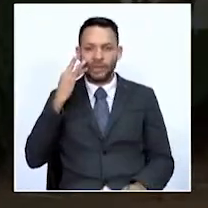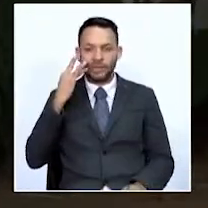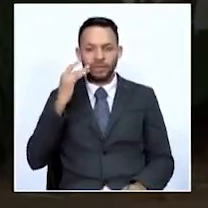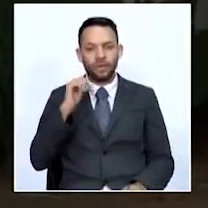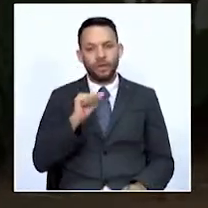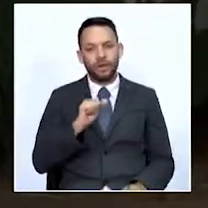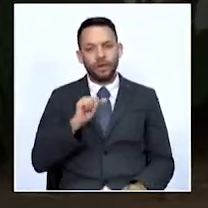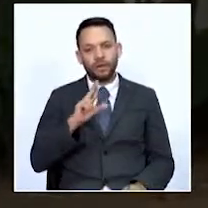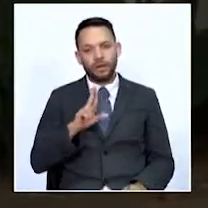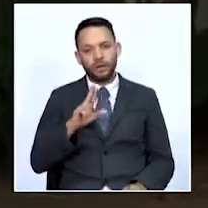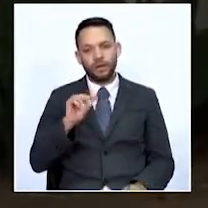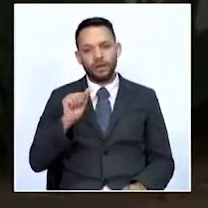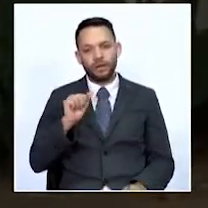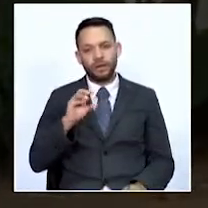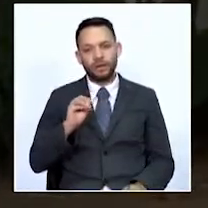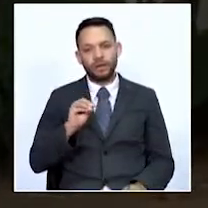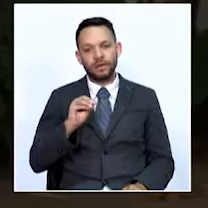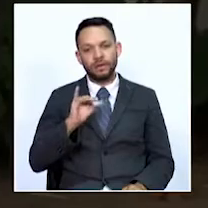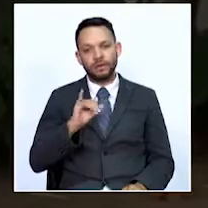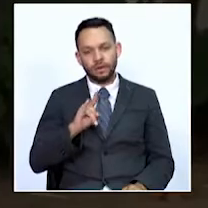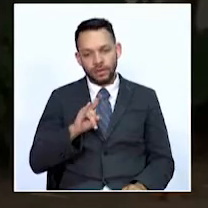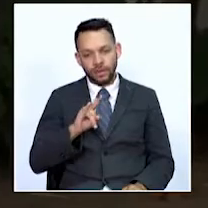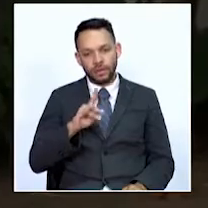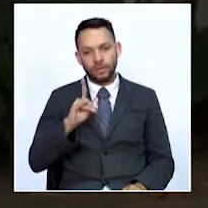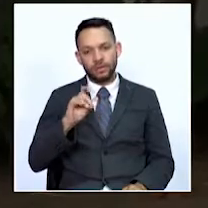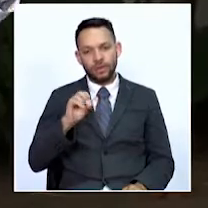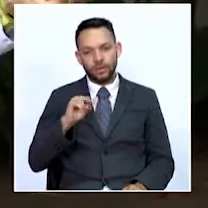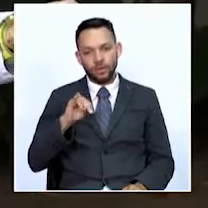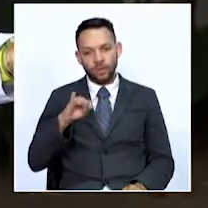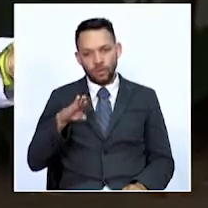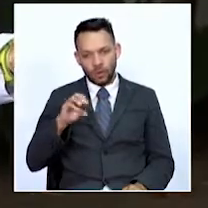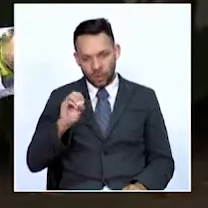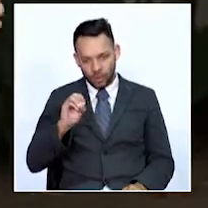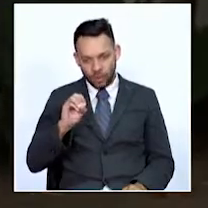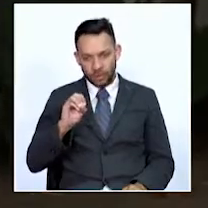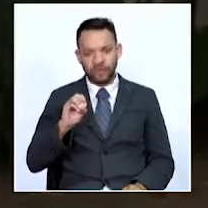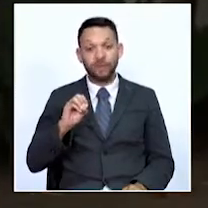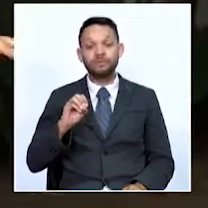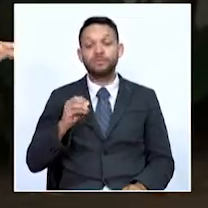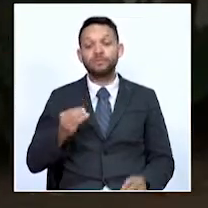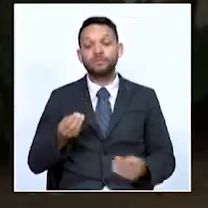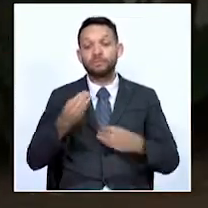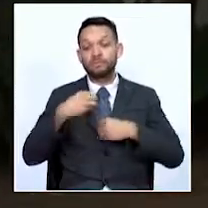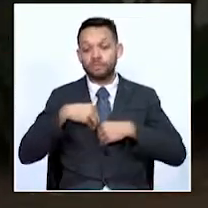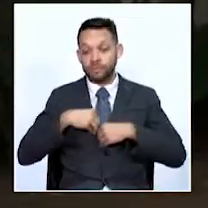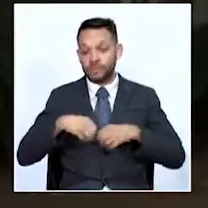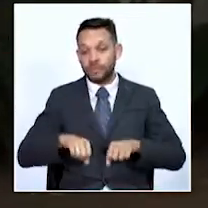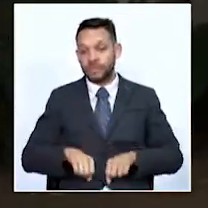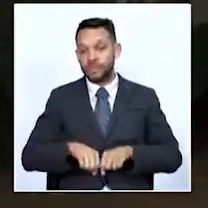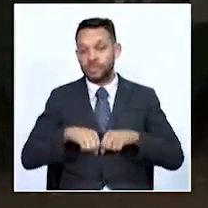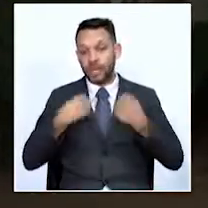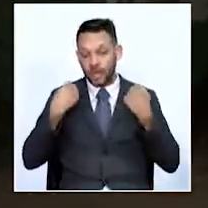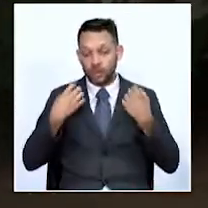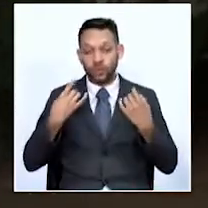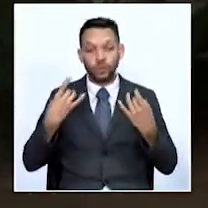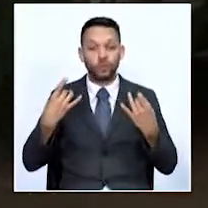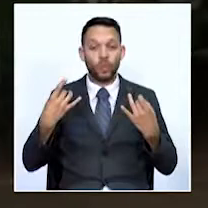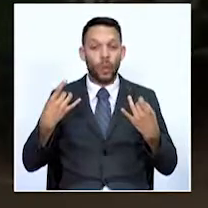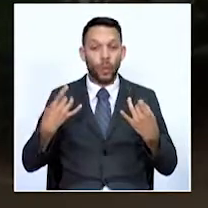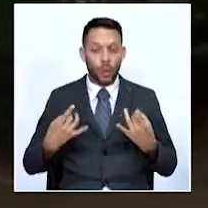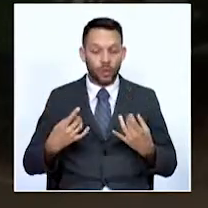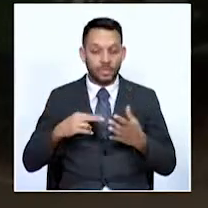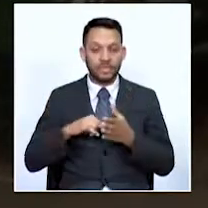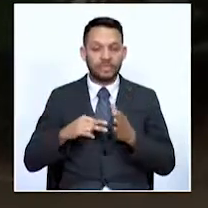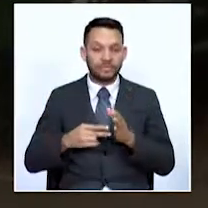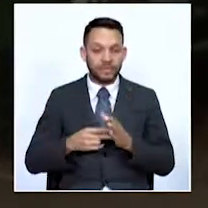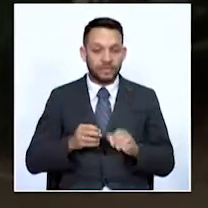araquidónico. Este a su vez produce tromboxanos y este a su vez produce prostaglandinas, y eso que es dolor e inflamación.